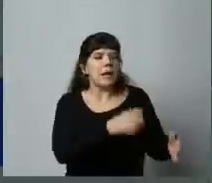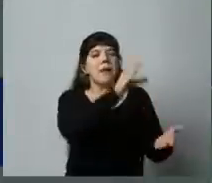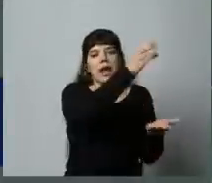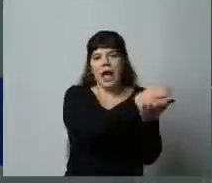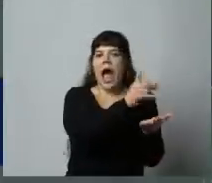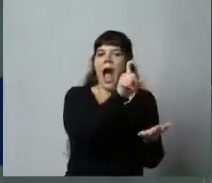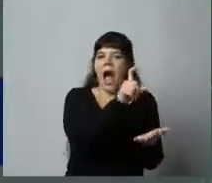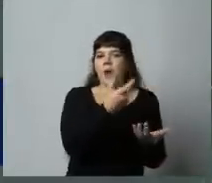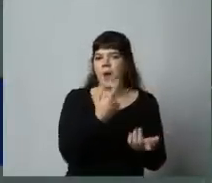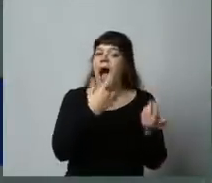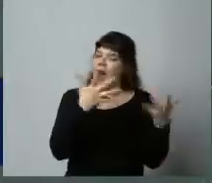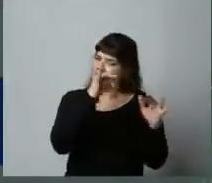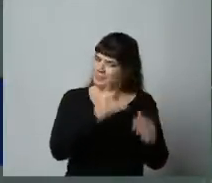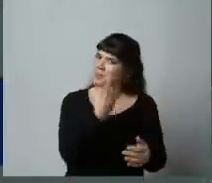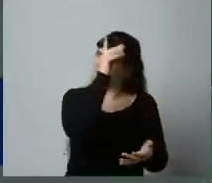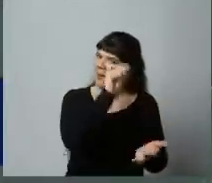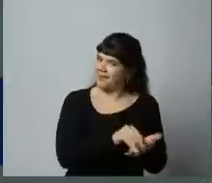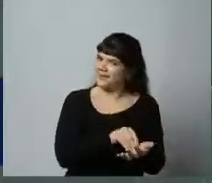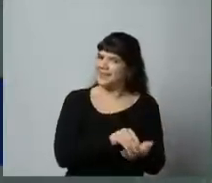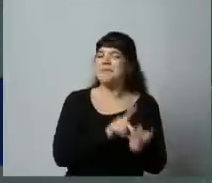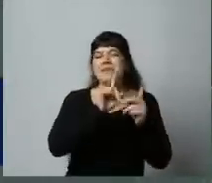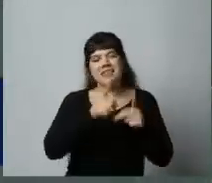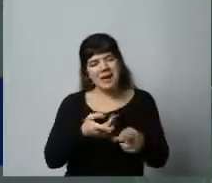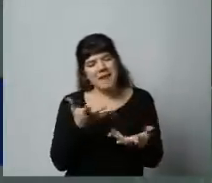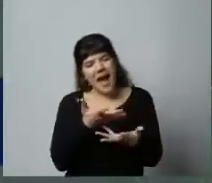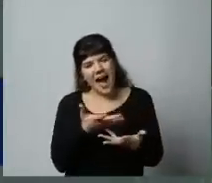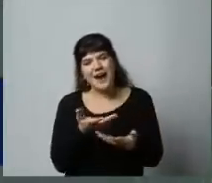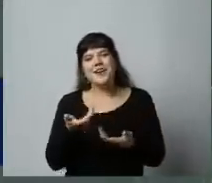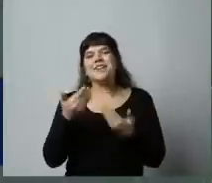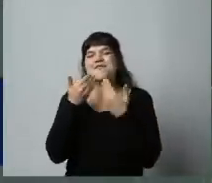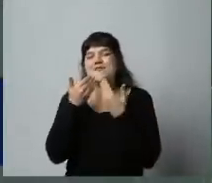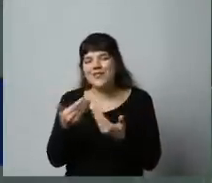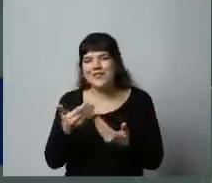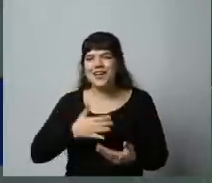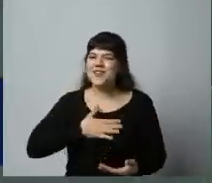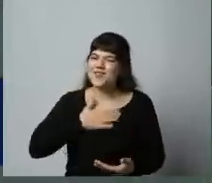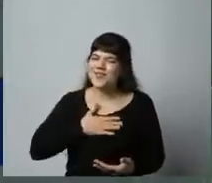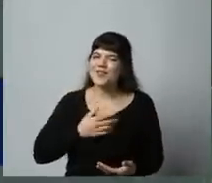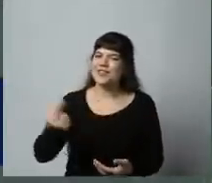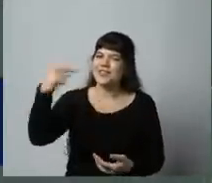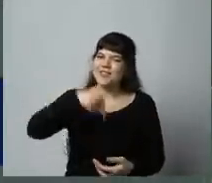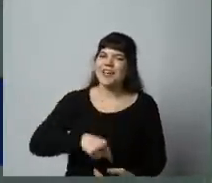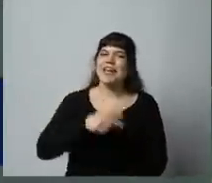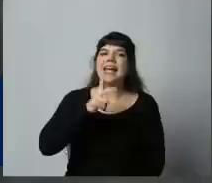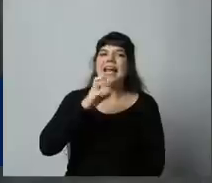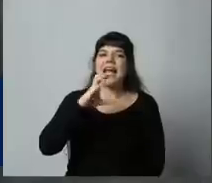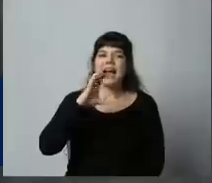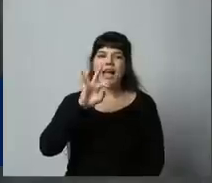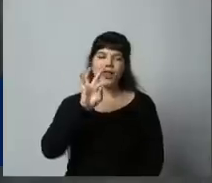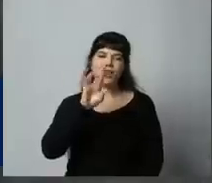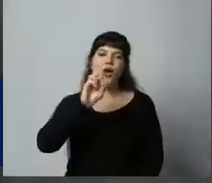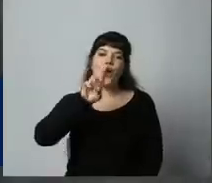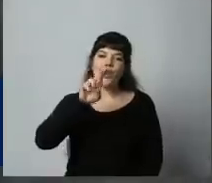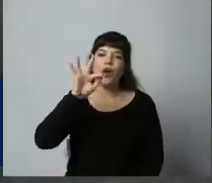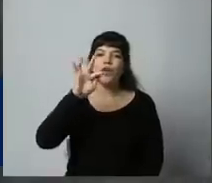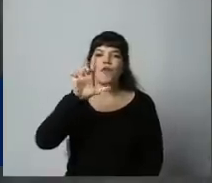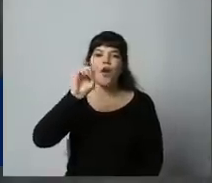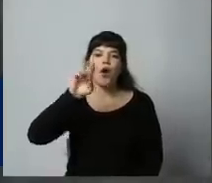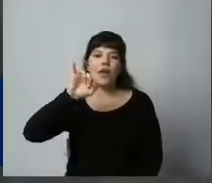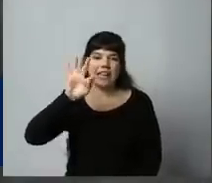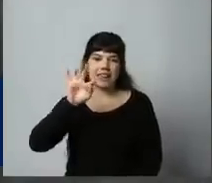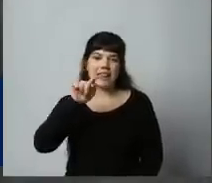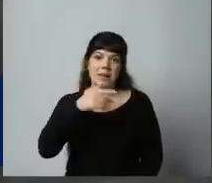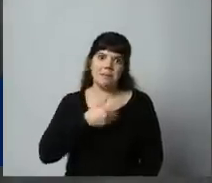mesita con copa de agua Pero además tenemos el agrado de recibir al maestro Héctor florit una dirigente